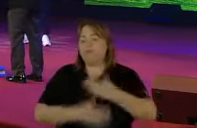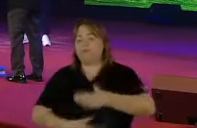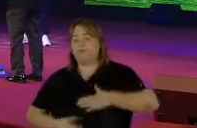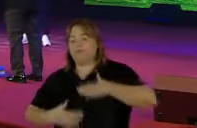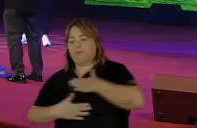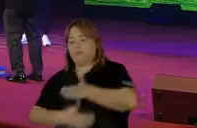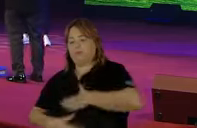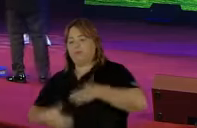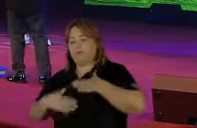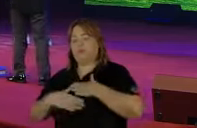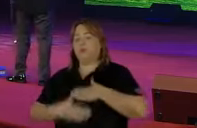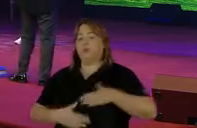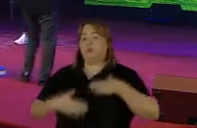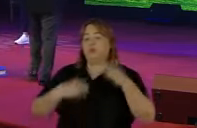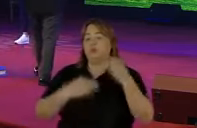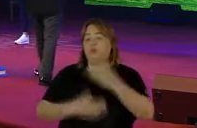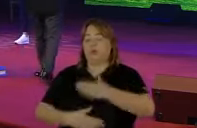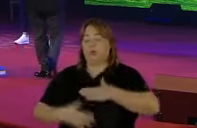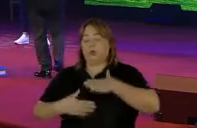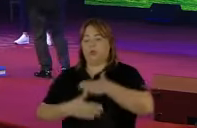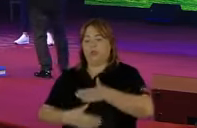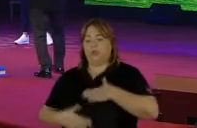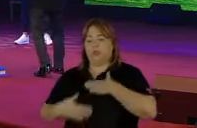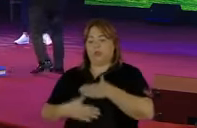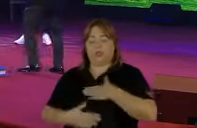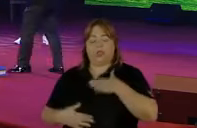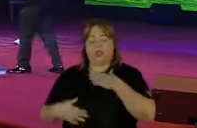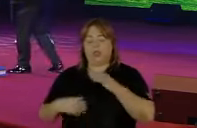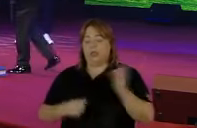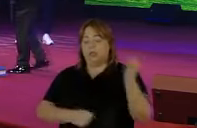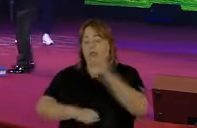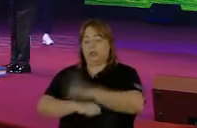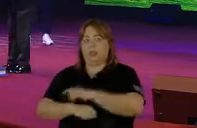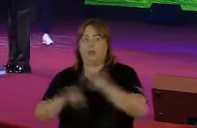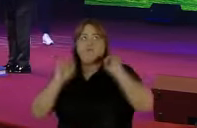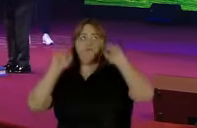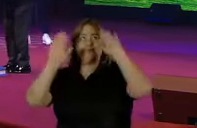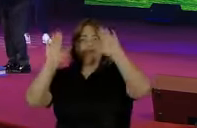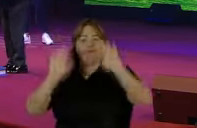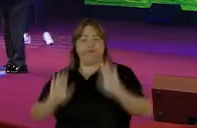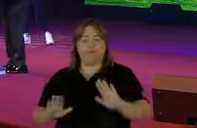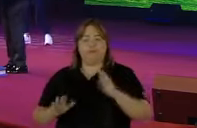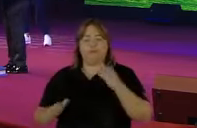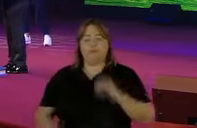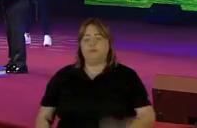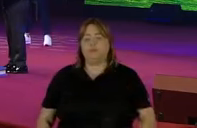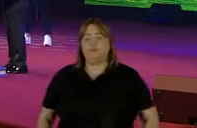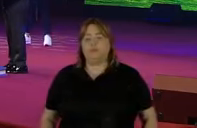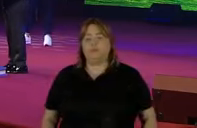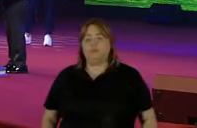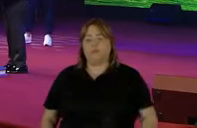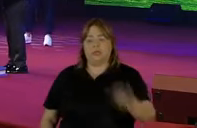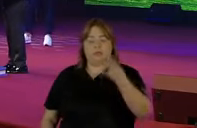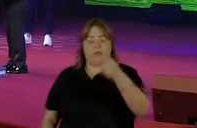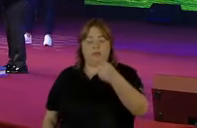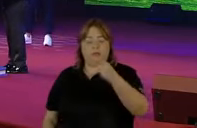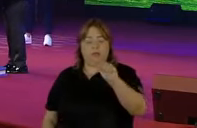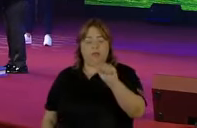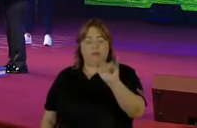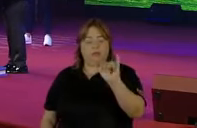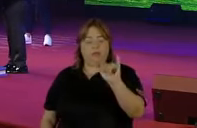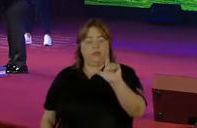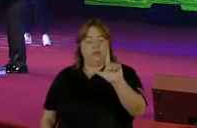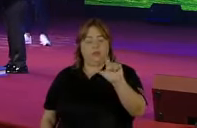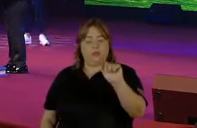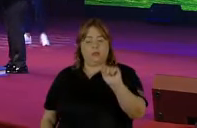Voy a llevar yagua para que se tire. Así que va a ser un día espectacular, gracias a Ibe por la imagen. Una gaila con su